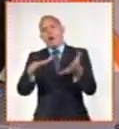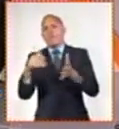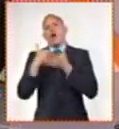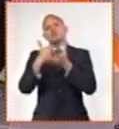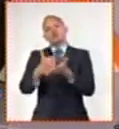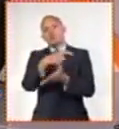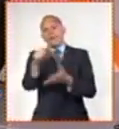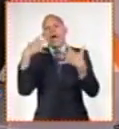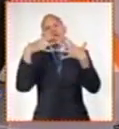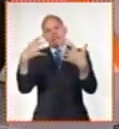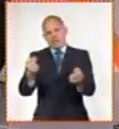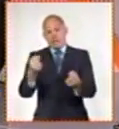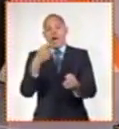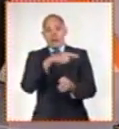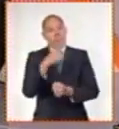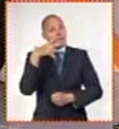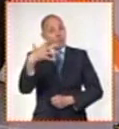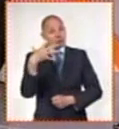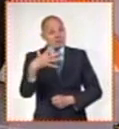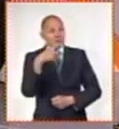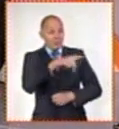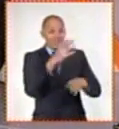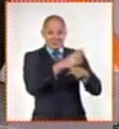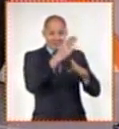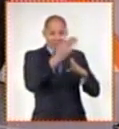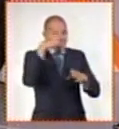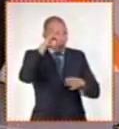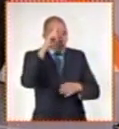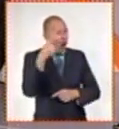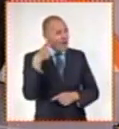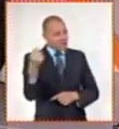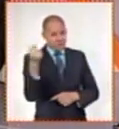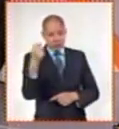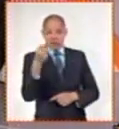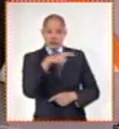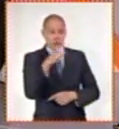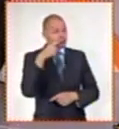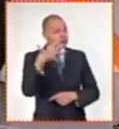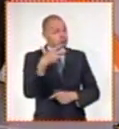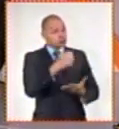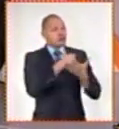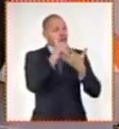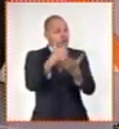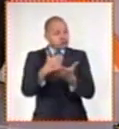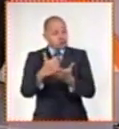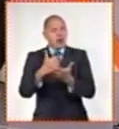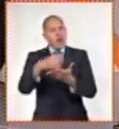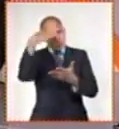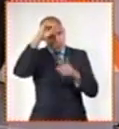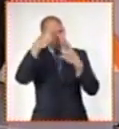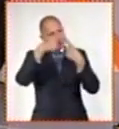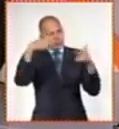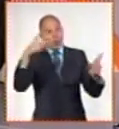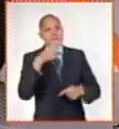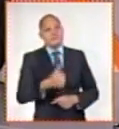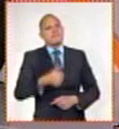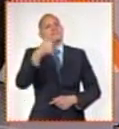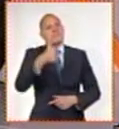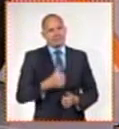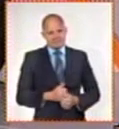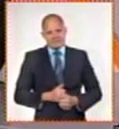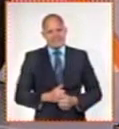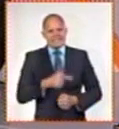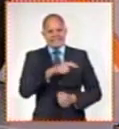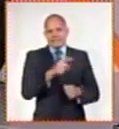magnitud del impacto que puede tener allí lo que en el Sistema Electroenergético Nacional, lo que sucede allí, es responsable del